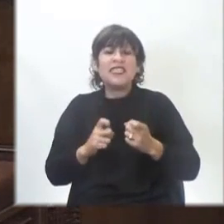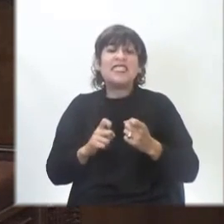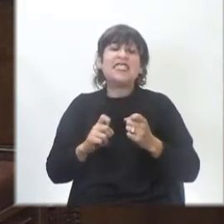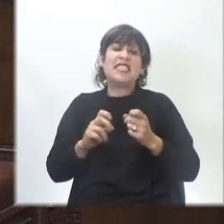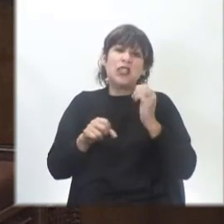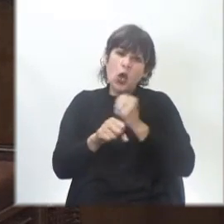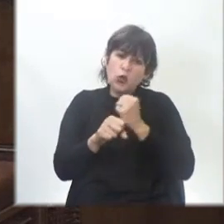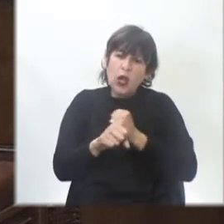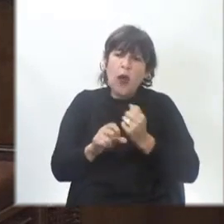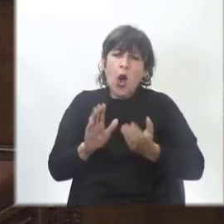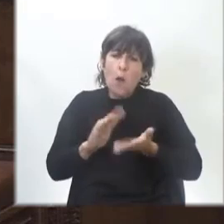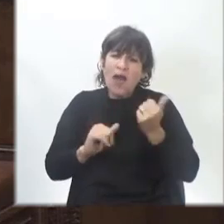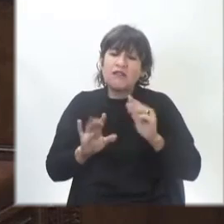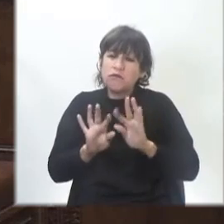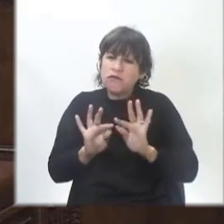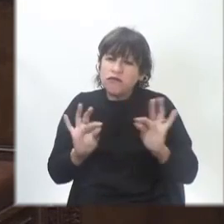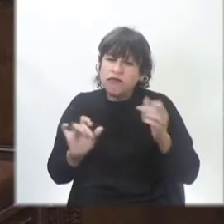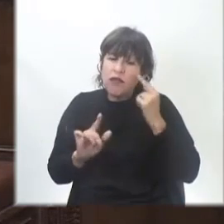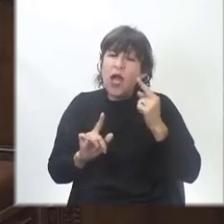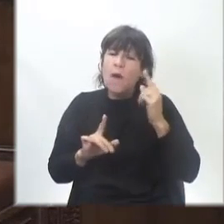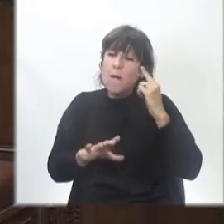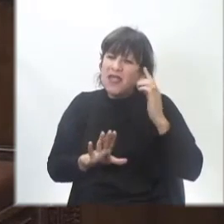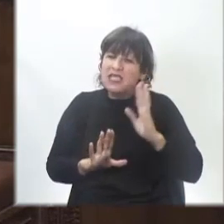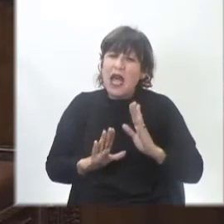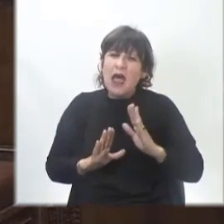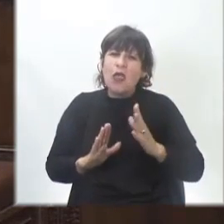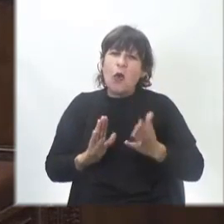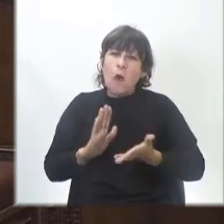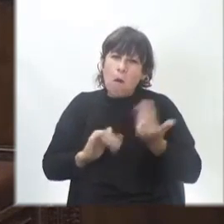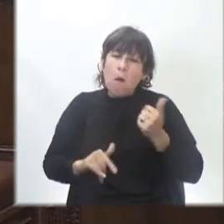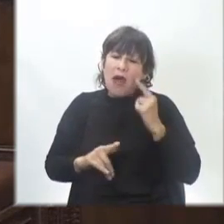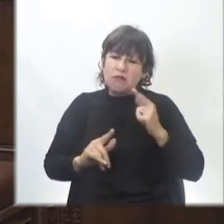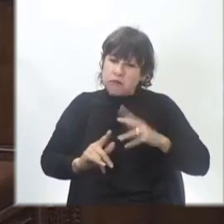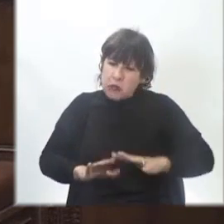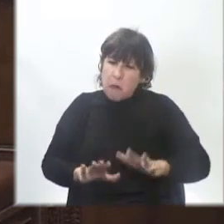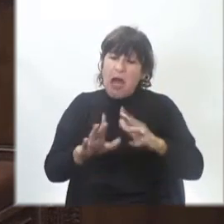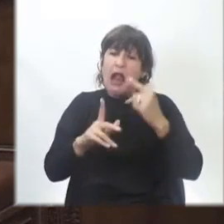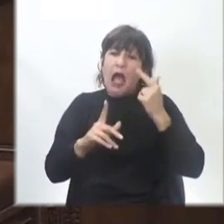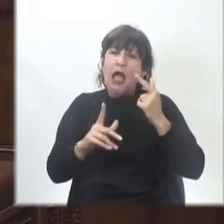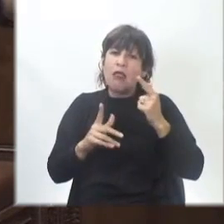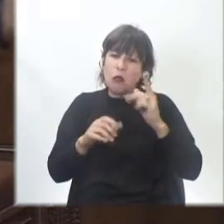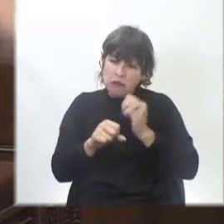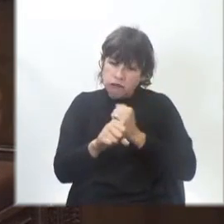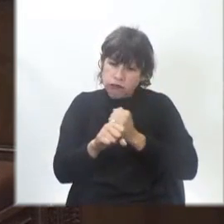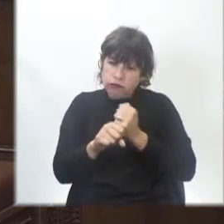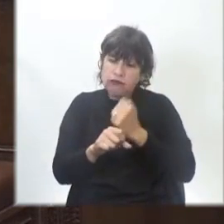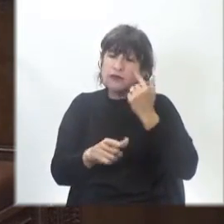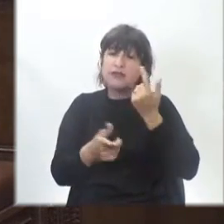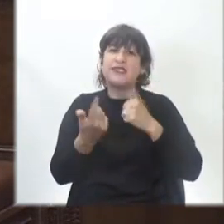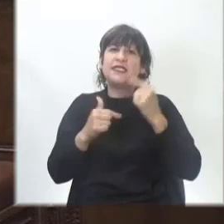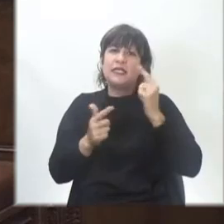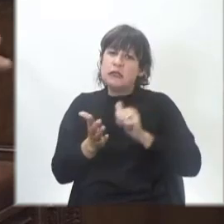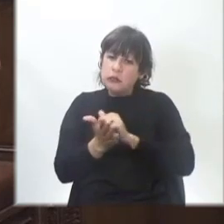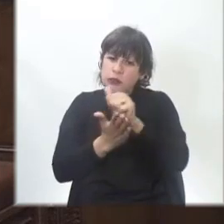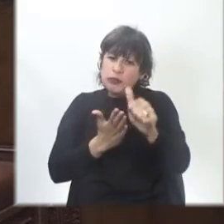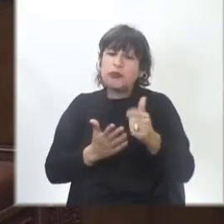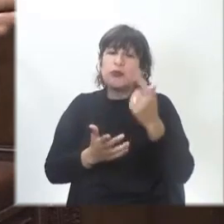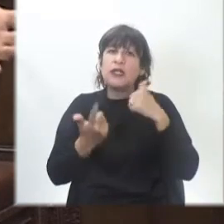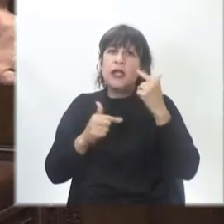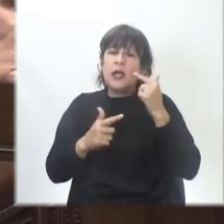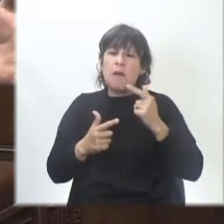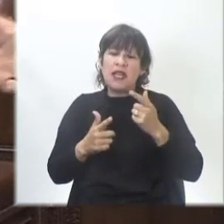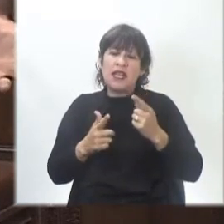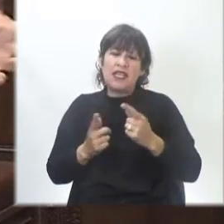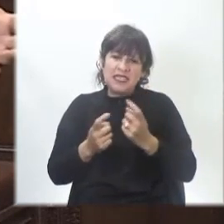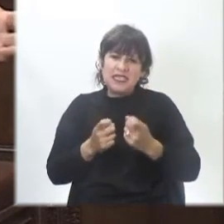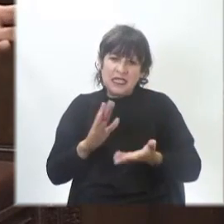más pensado, más elaborado, donde podamos hacernos de mayores niveles de documentación